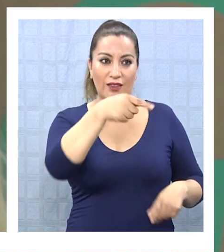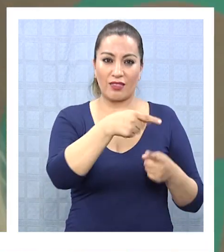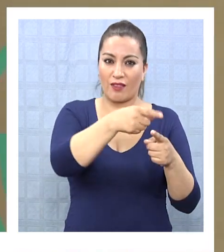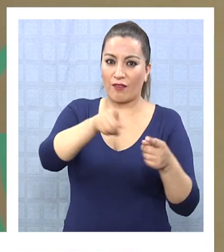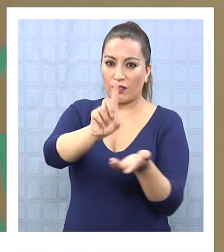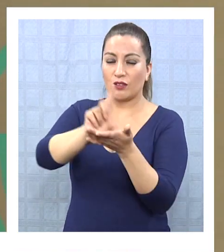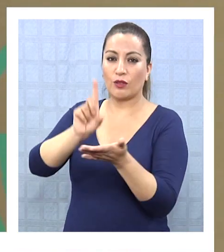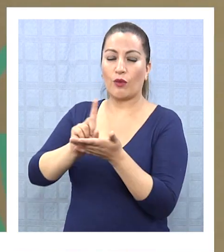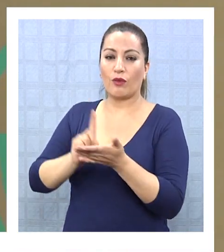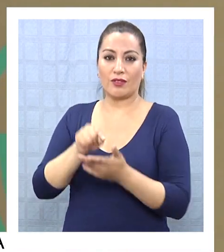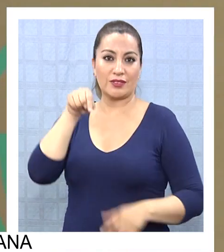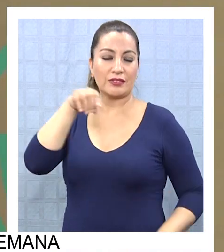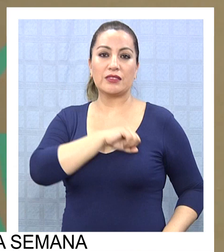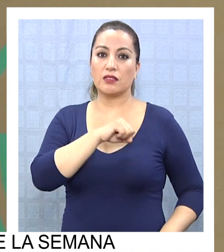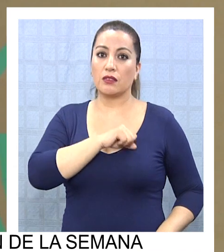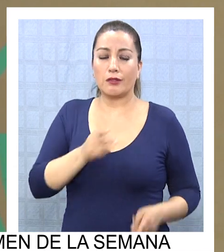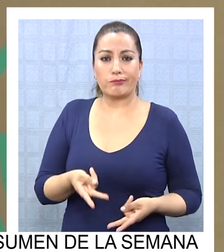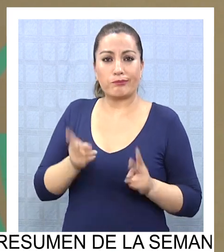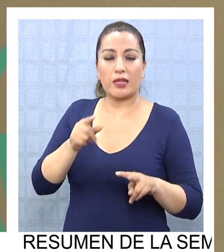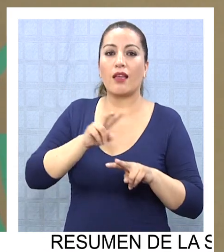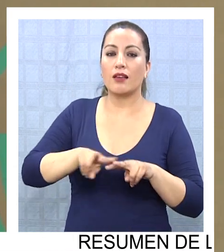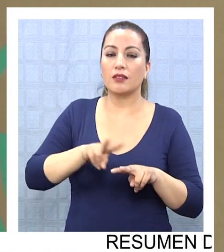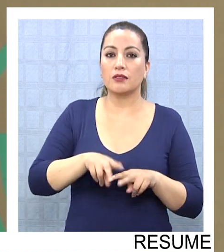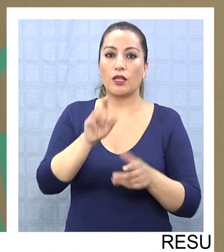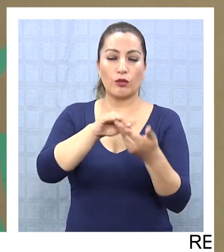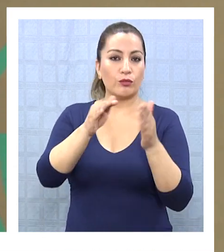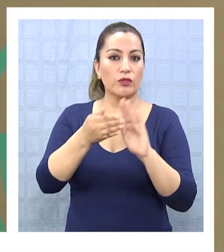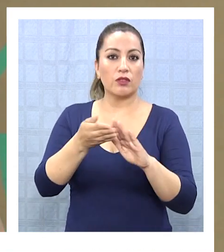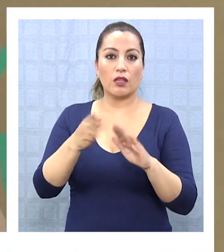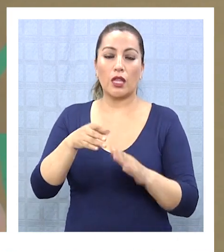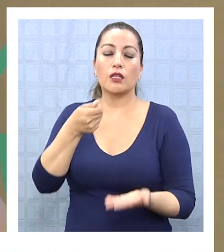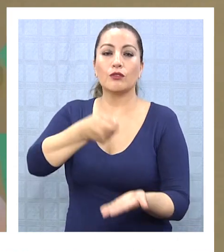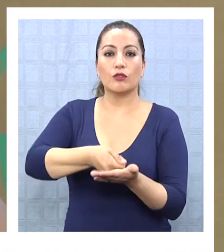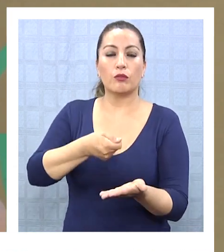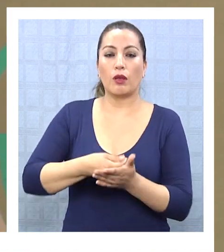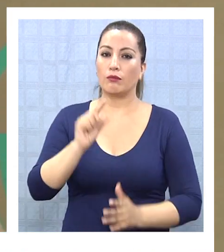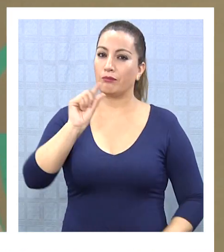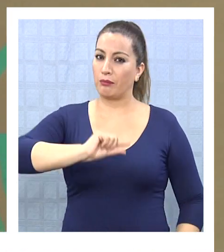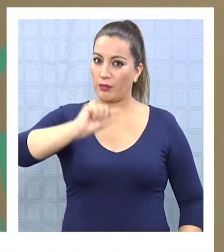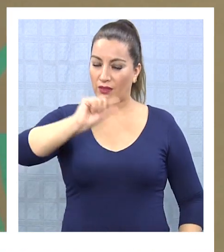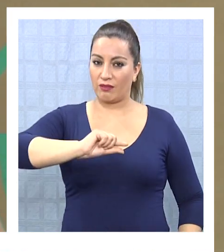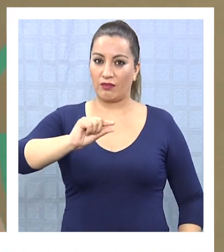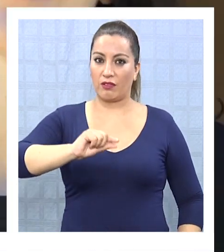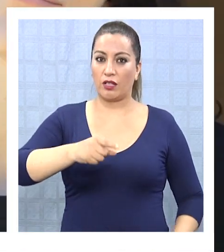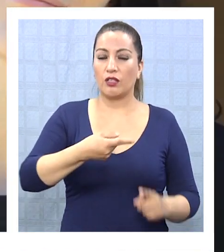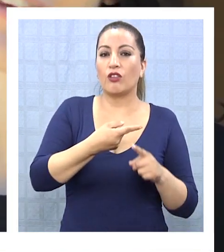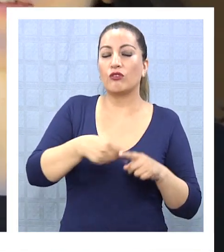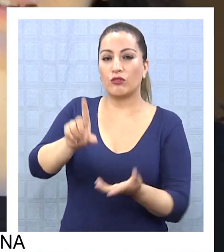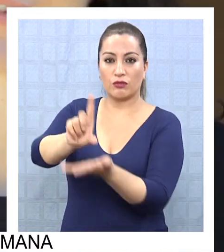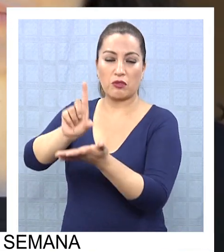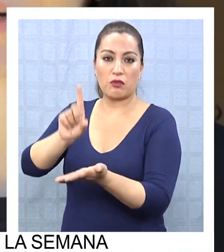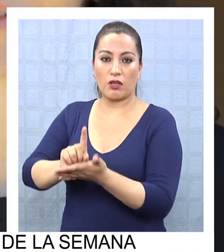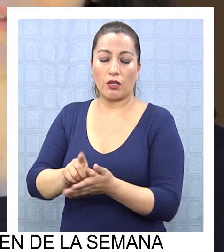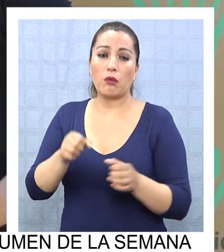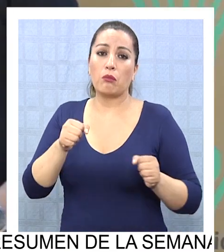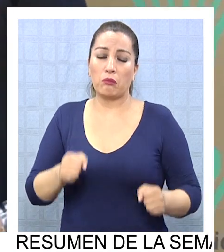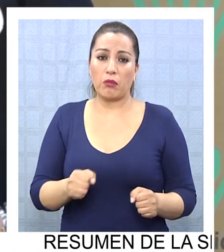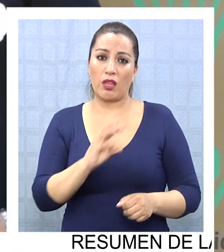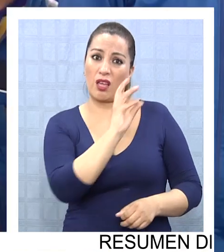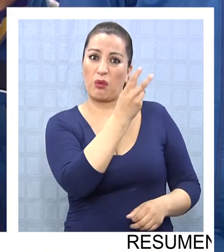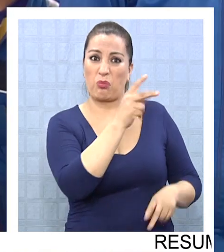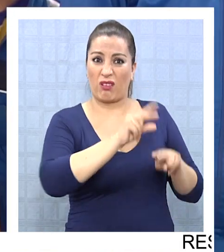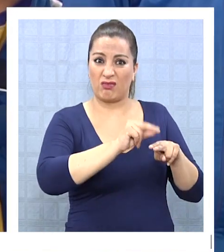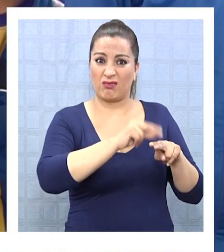permitiendo que la comunidad las adquiriera a un precio menor que en el retail y pudiera dejar ampolletas antiguas para reciclar.